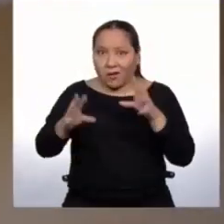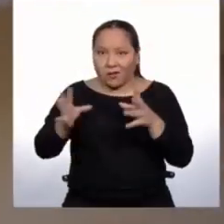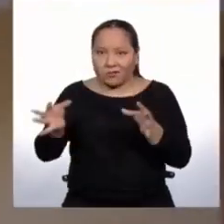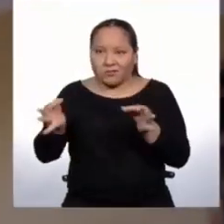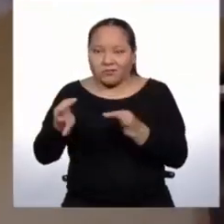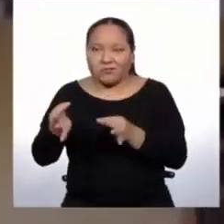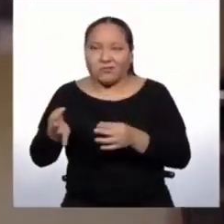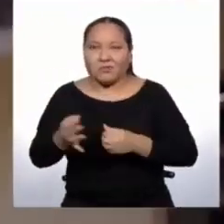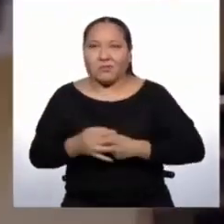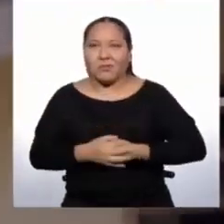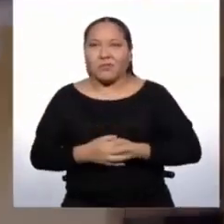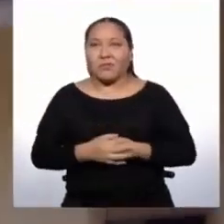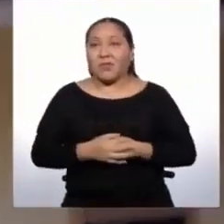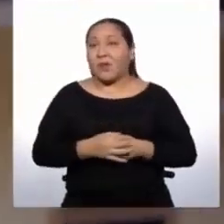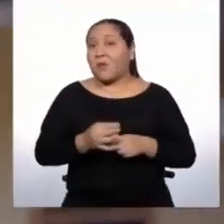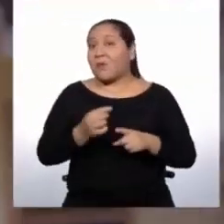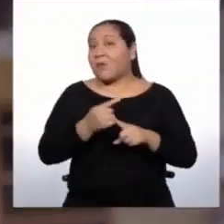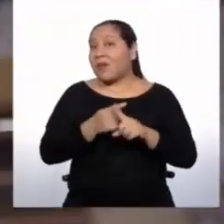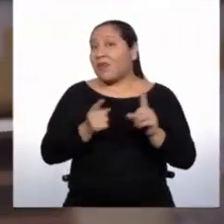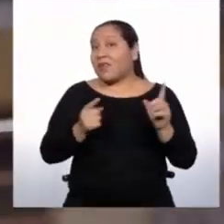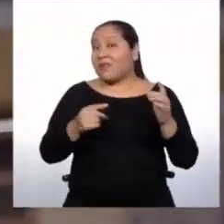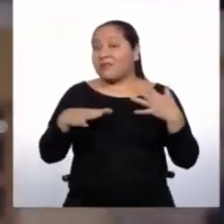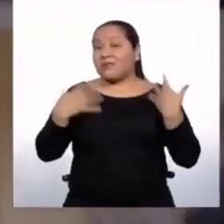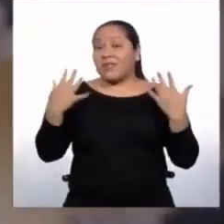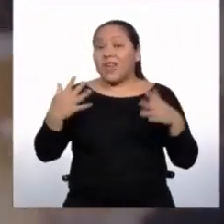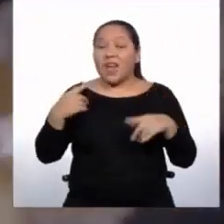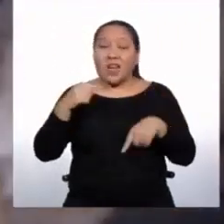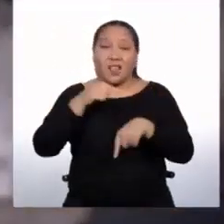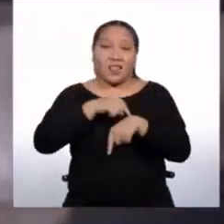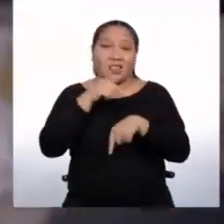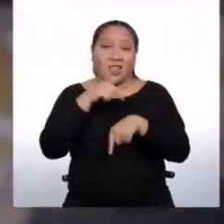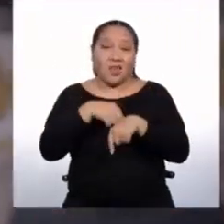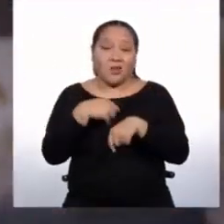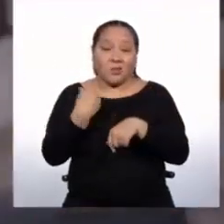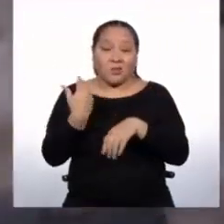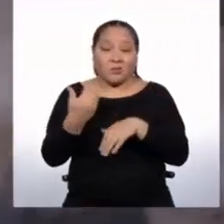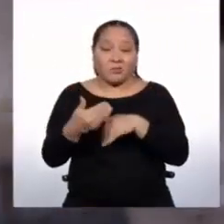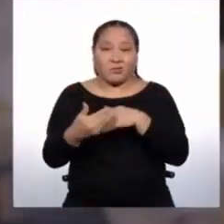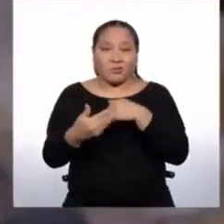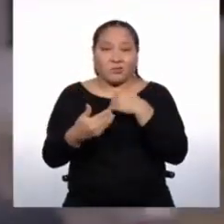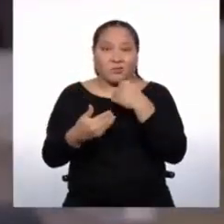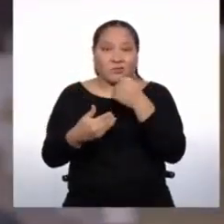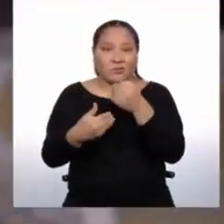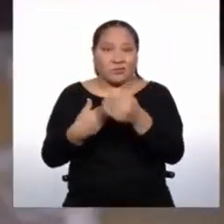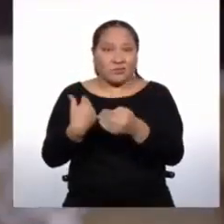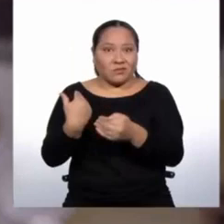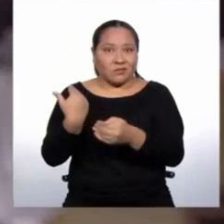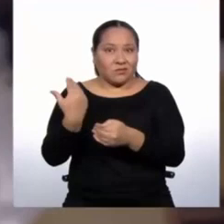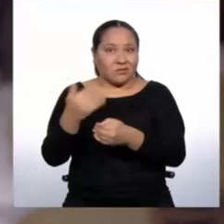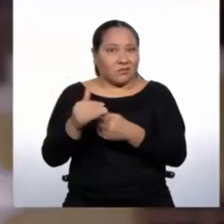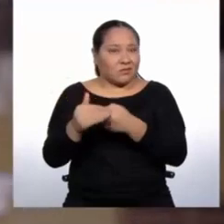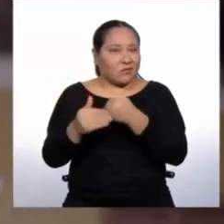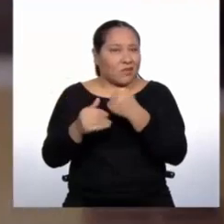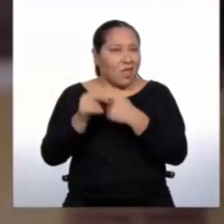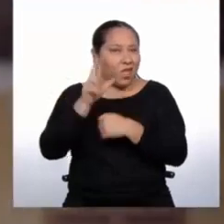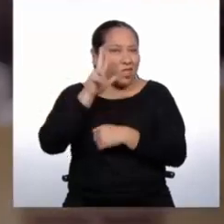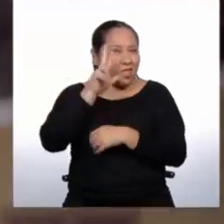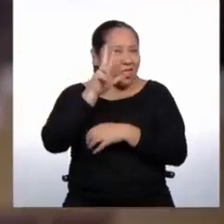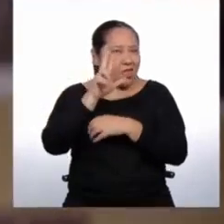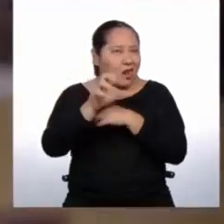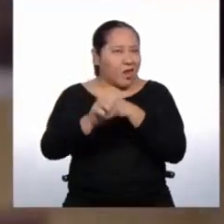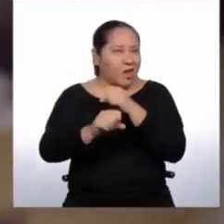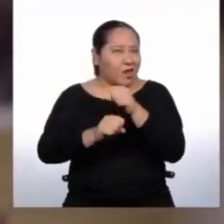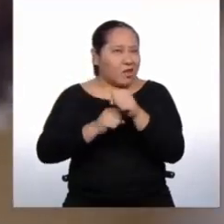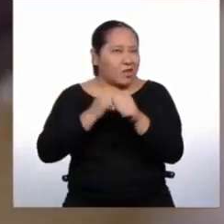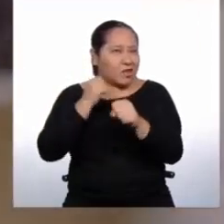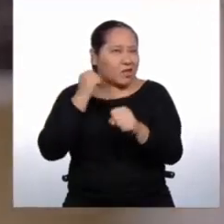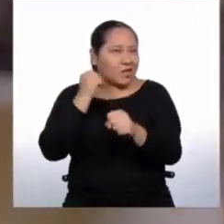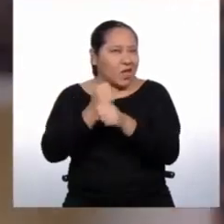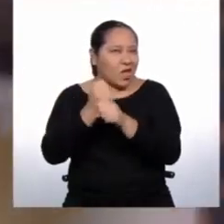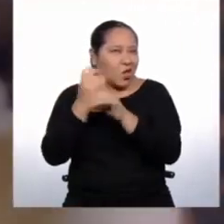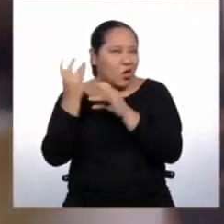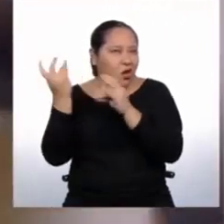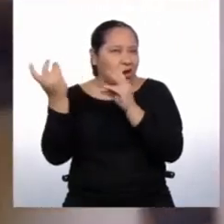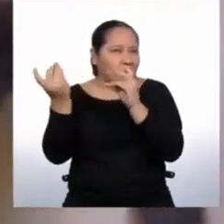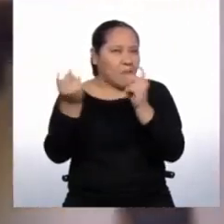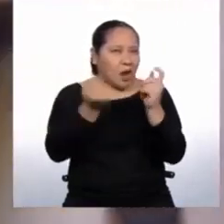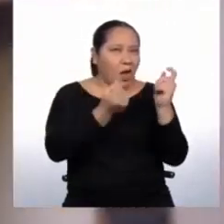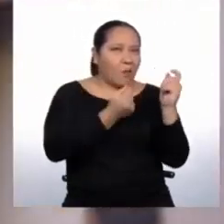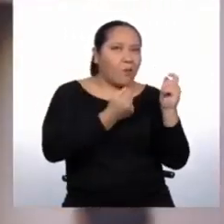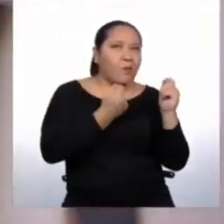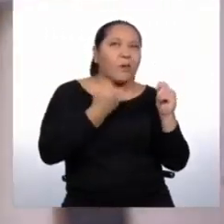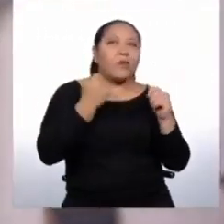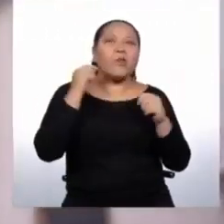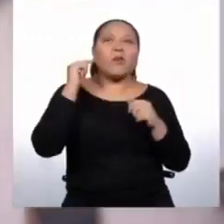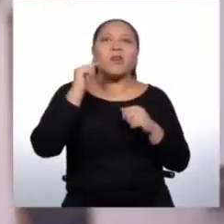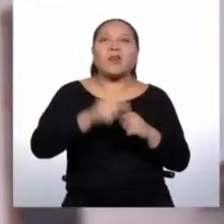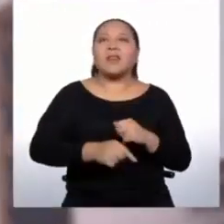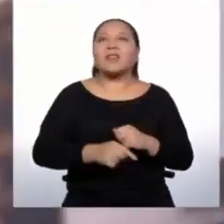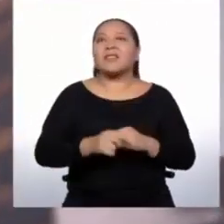Pero como no hay plazo que no se cumpla ni deuda que no se pague, pasaron día tras día 3 años como 3 berenjenas, hasta que llegó el día en el